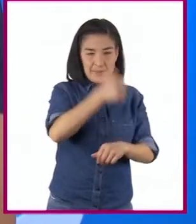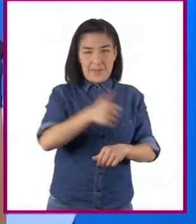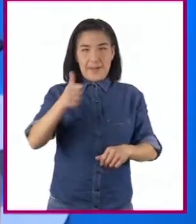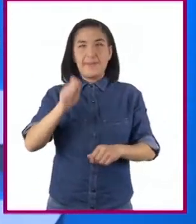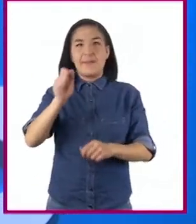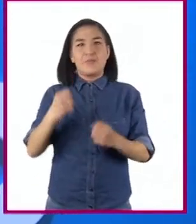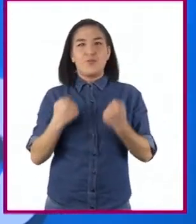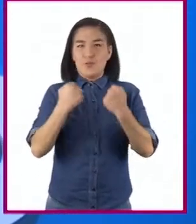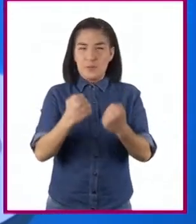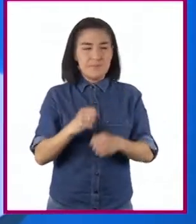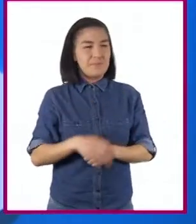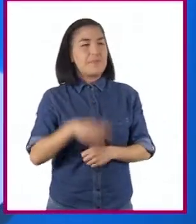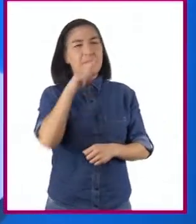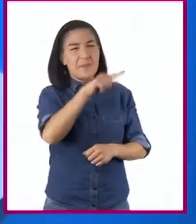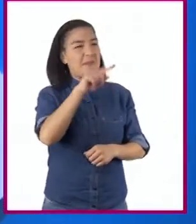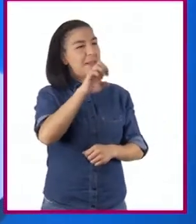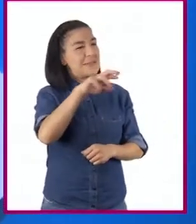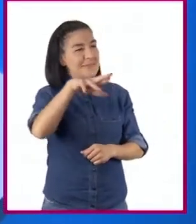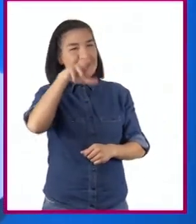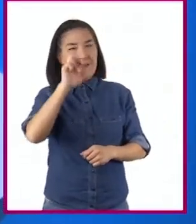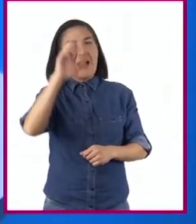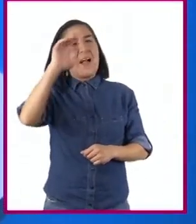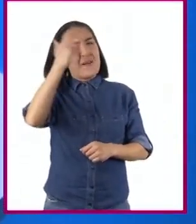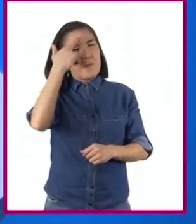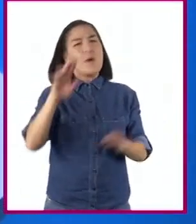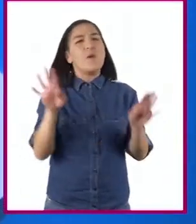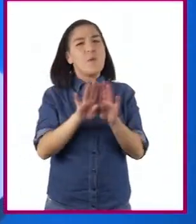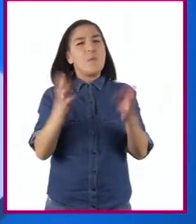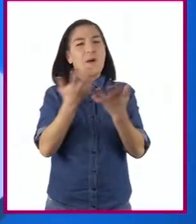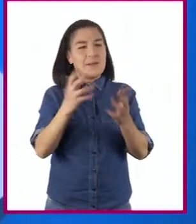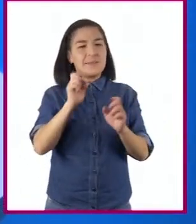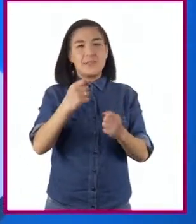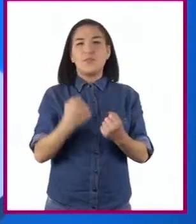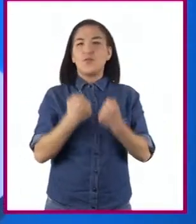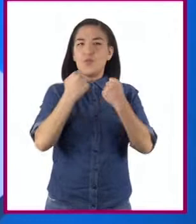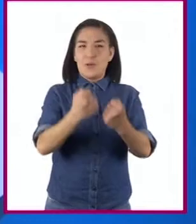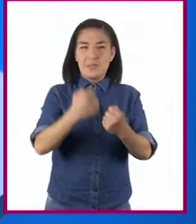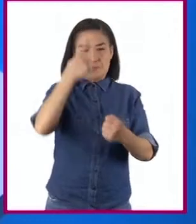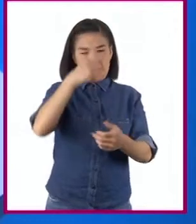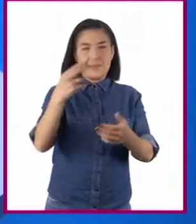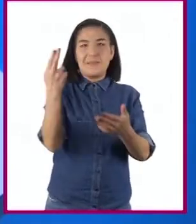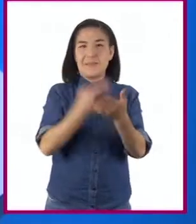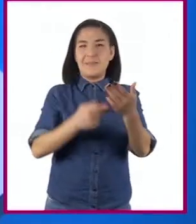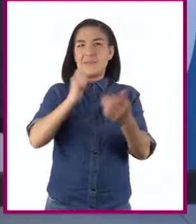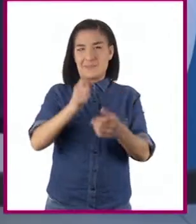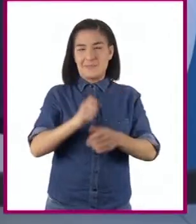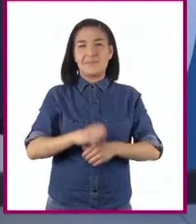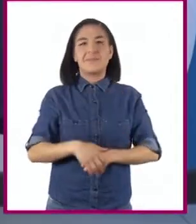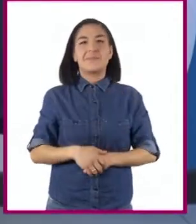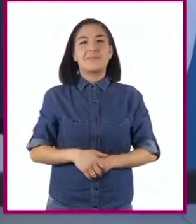fuerzas. Enrique, ¿te acuerdas cómo se dibujan las fuerzas y cómo se llama el diagrama en las que las ponemos?